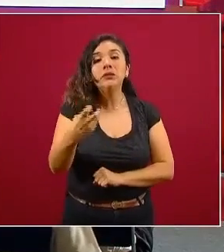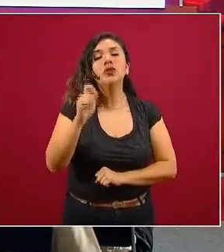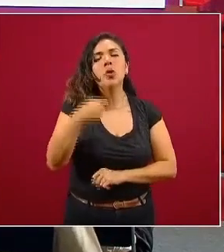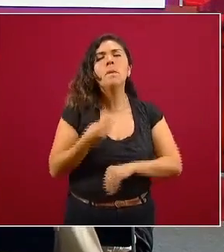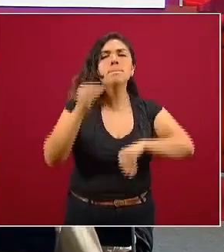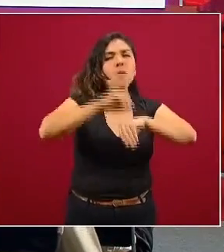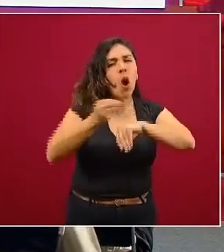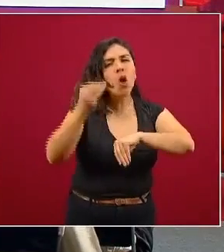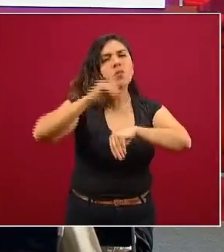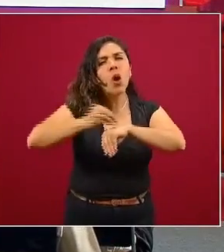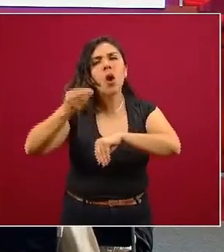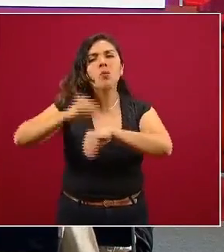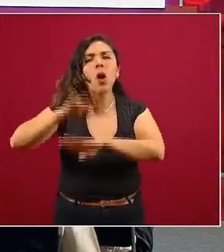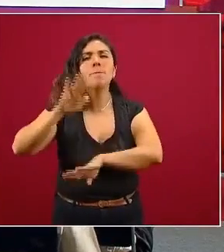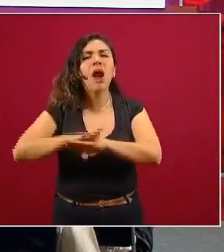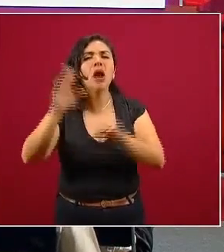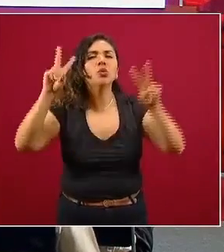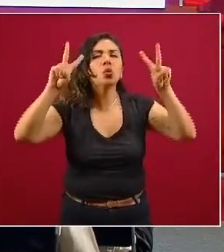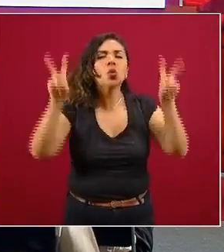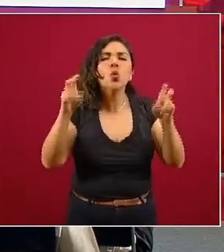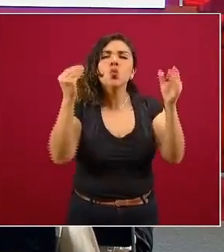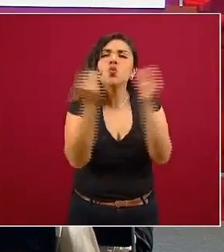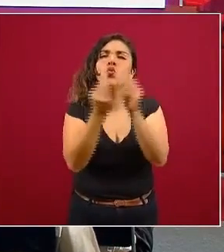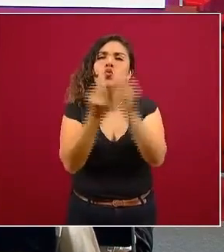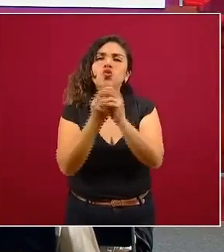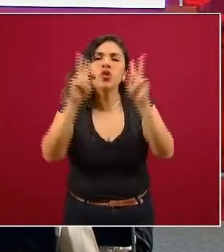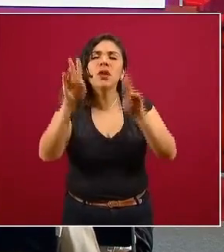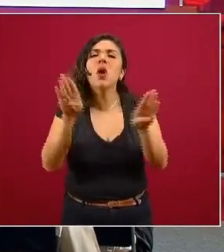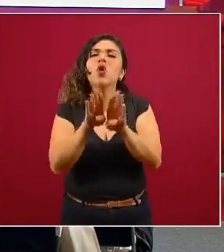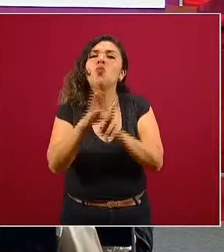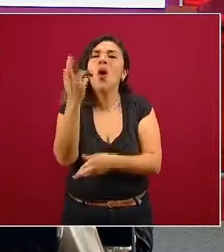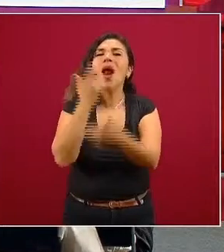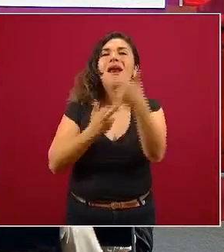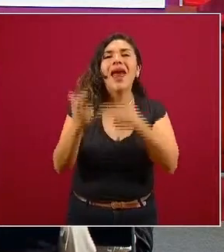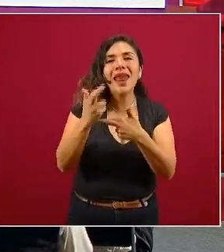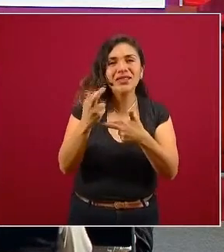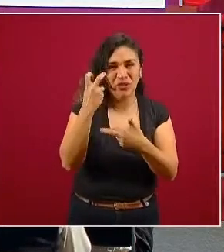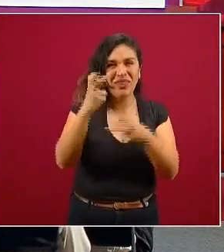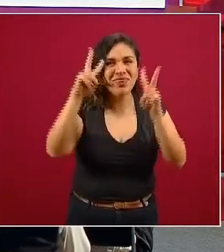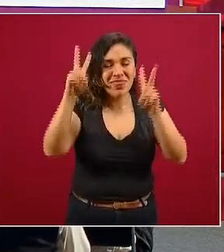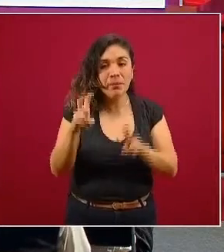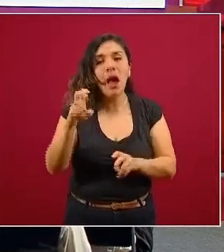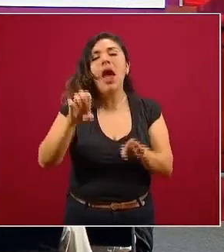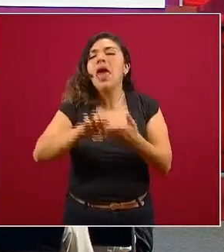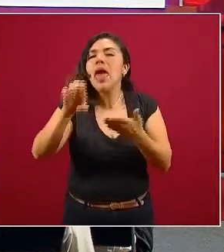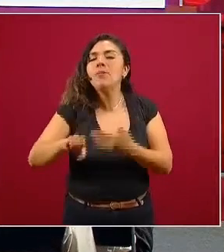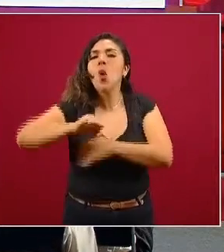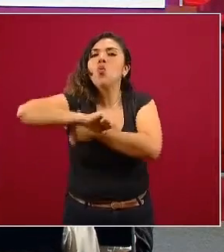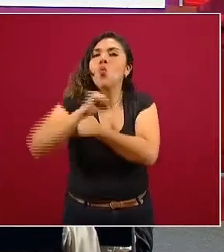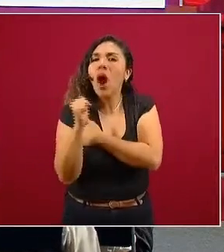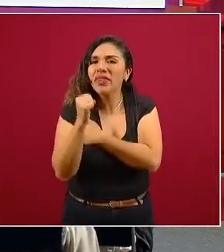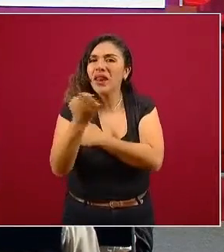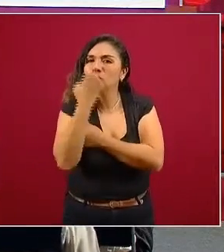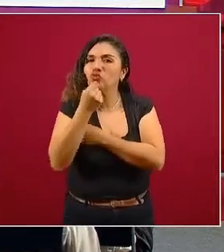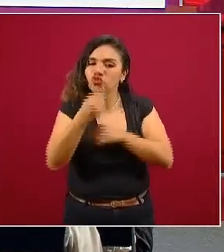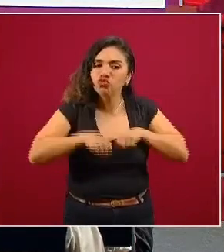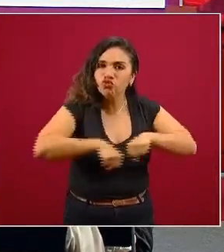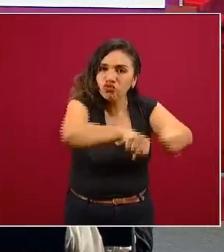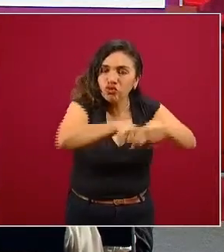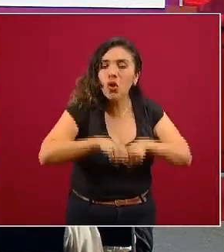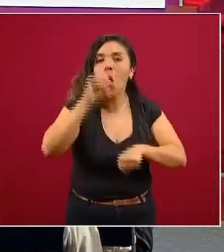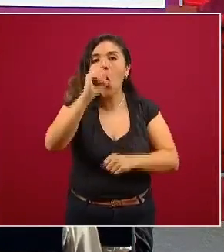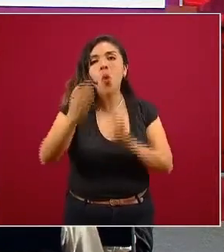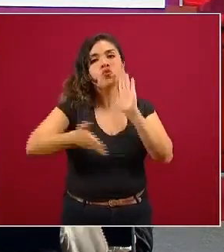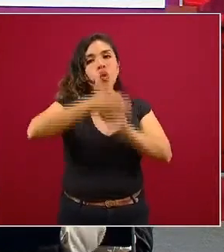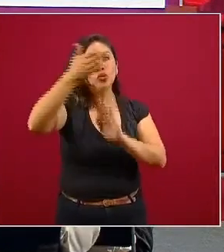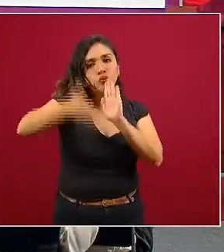ido estableciendo cursos ya temáticos respecto al regreso, por ejemplo, para guarderías, para construcción, que